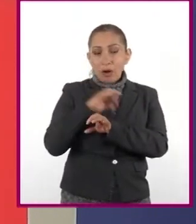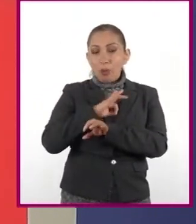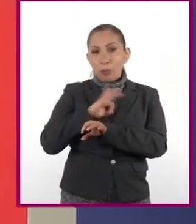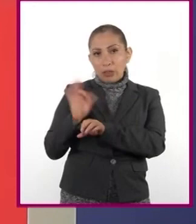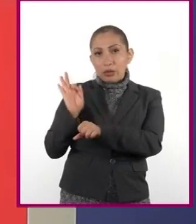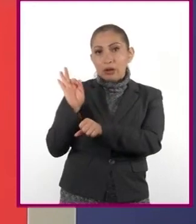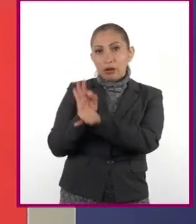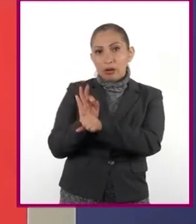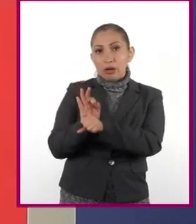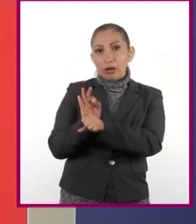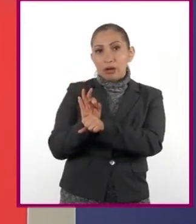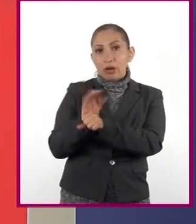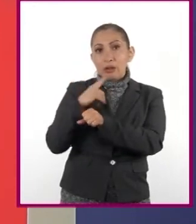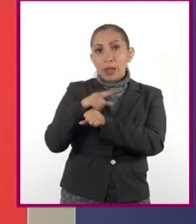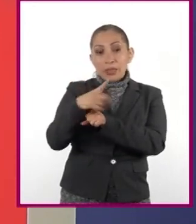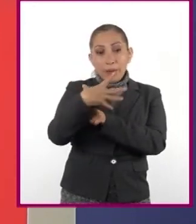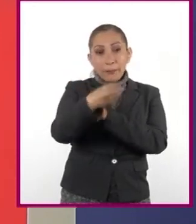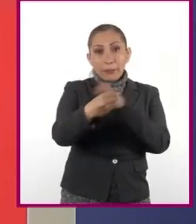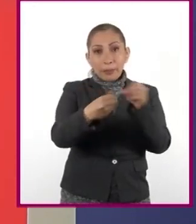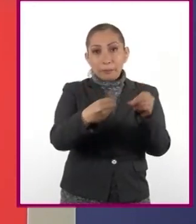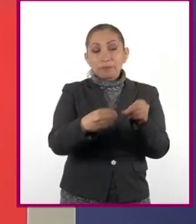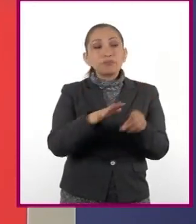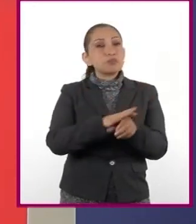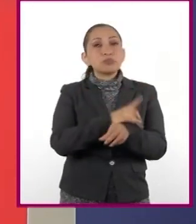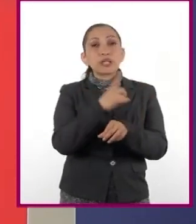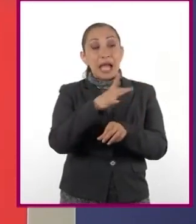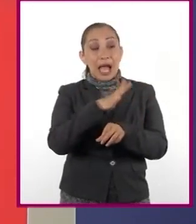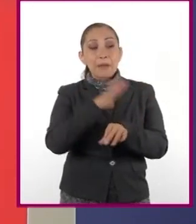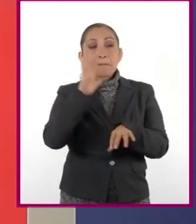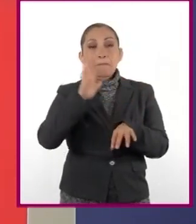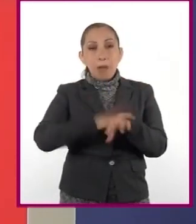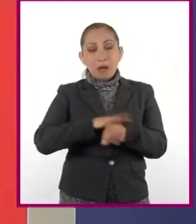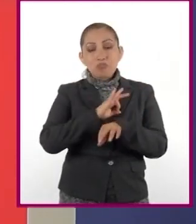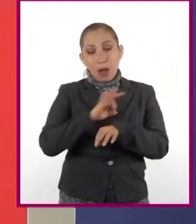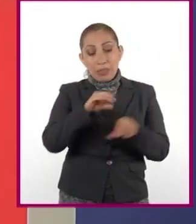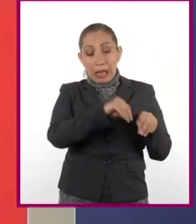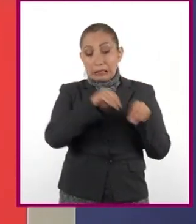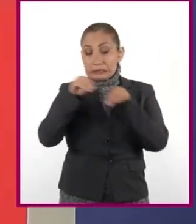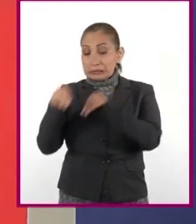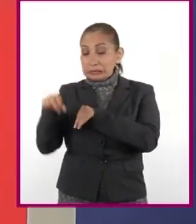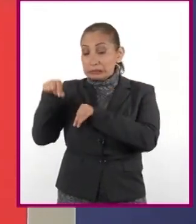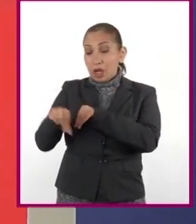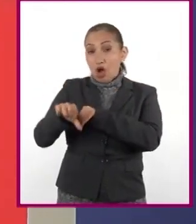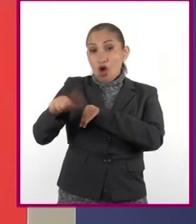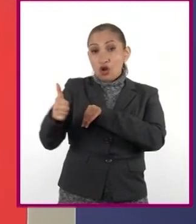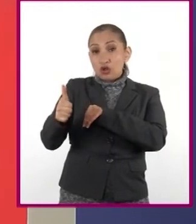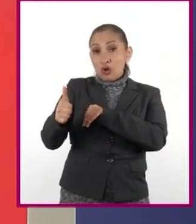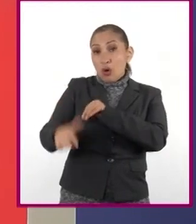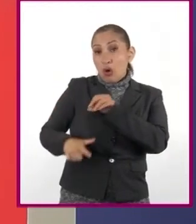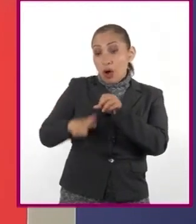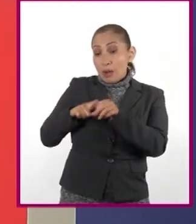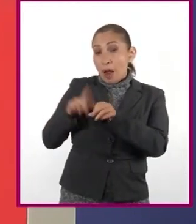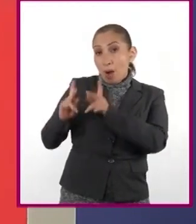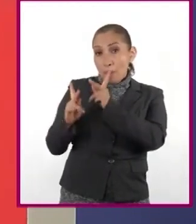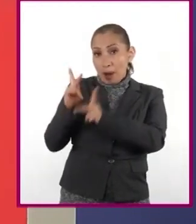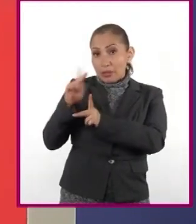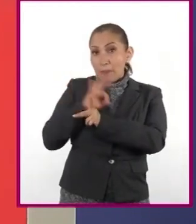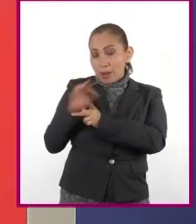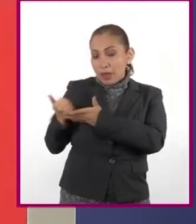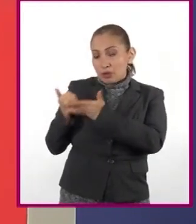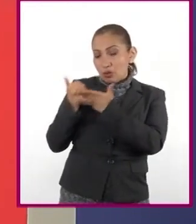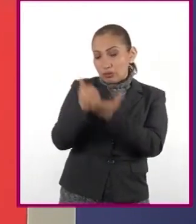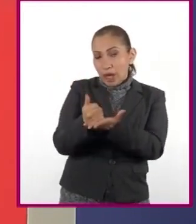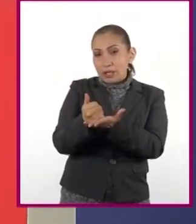vulnerables a las cascadas de extinción, porque hay una mayor posibilidad de que otras especies puedan intervenir